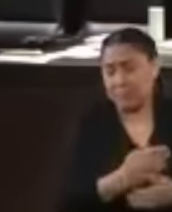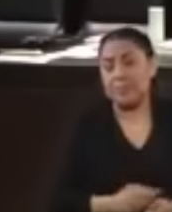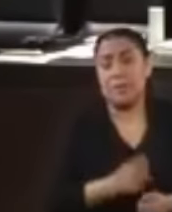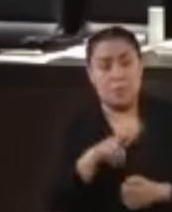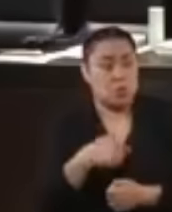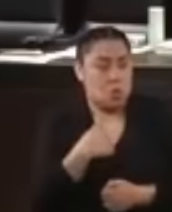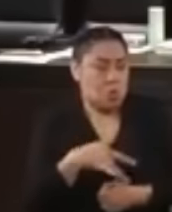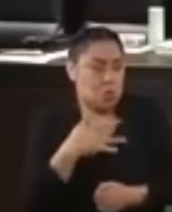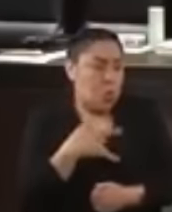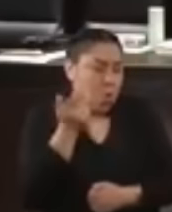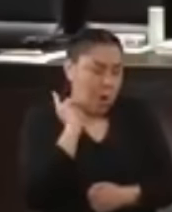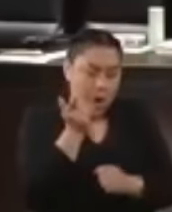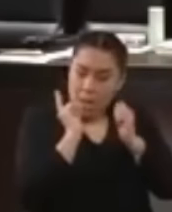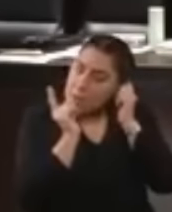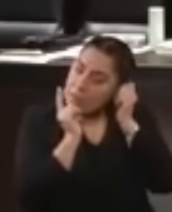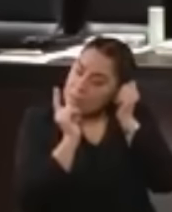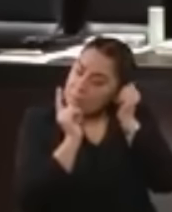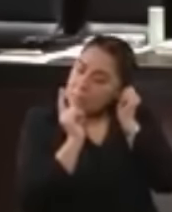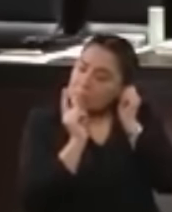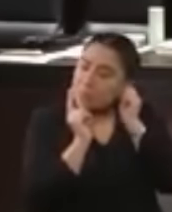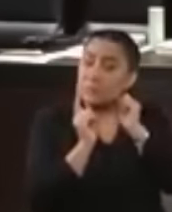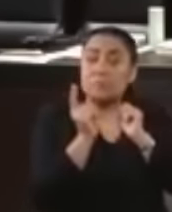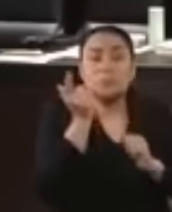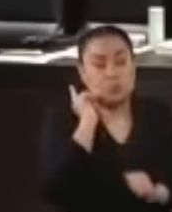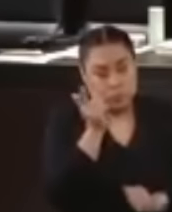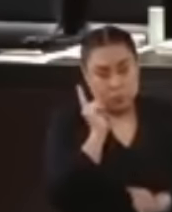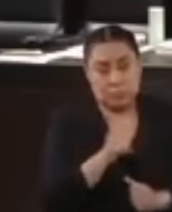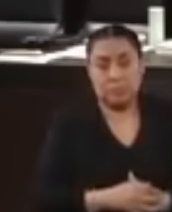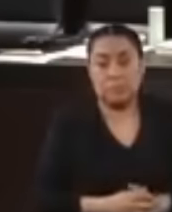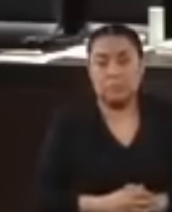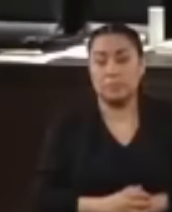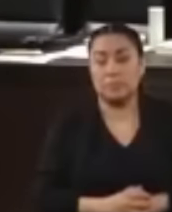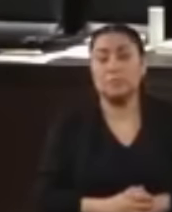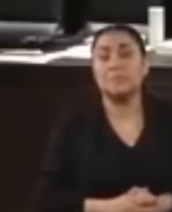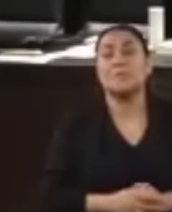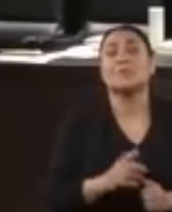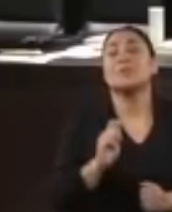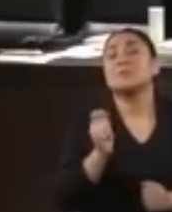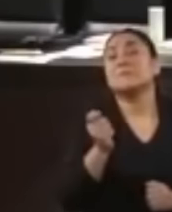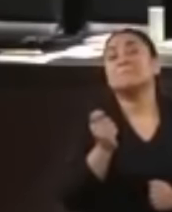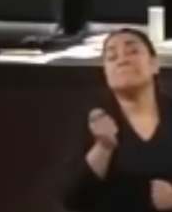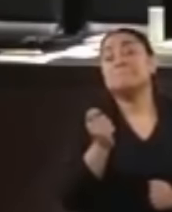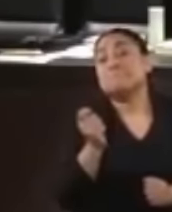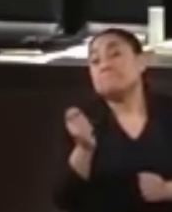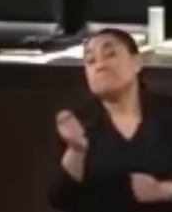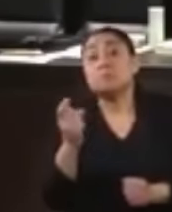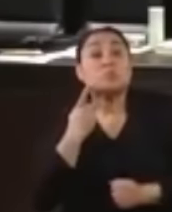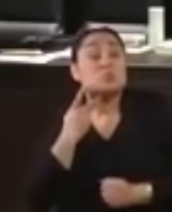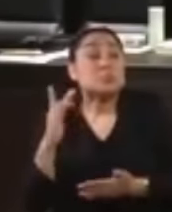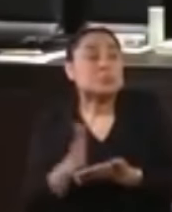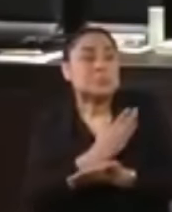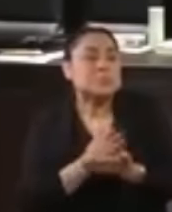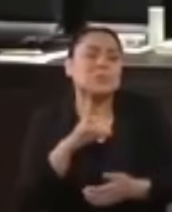que vamos a ver que sin parte ideológica apoyemos esta